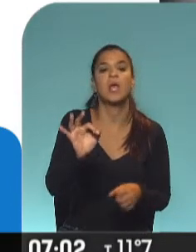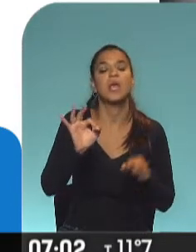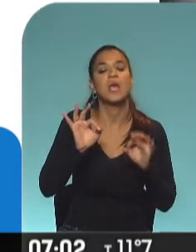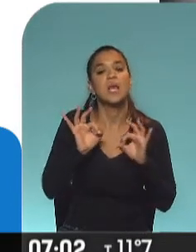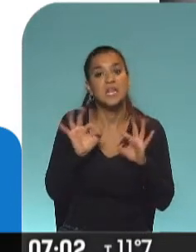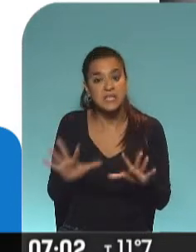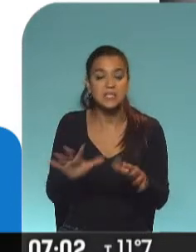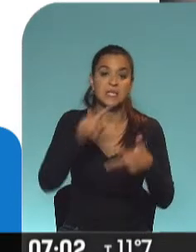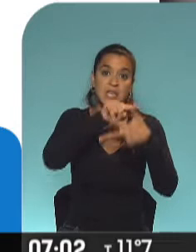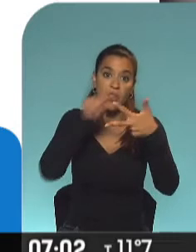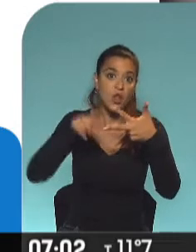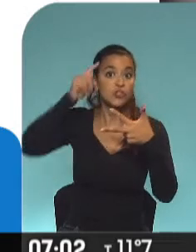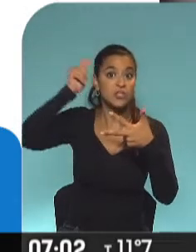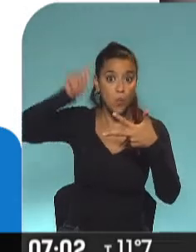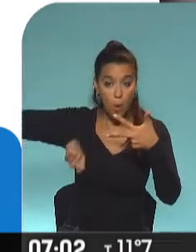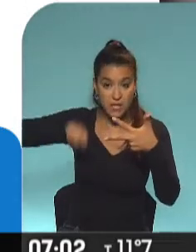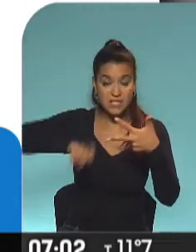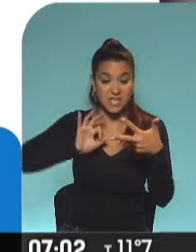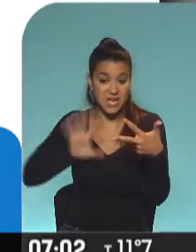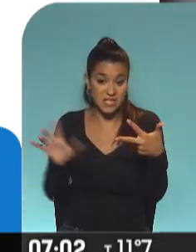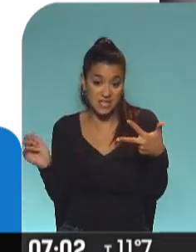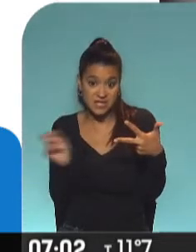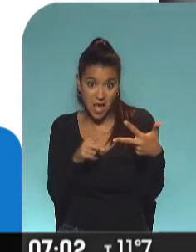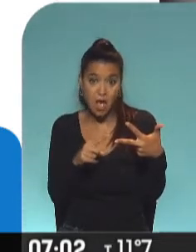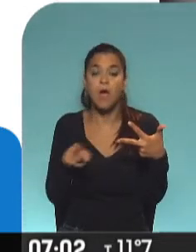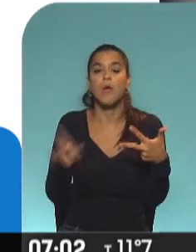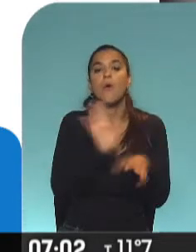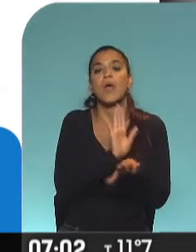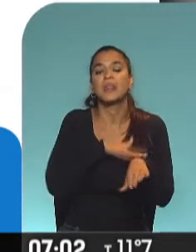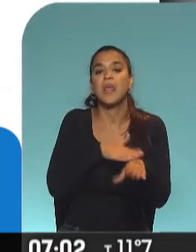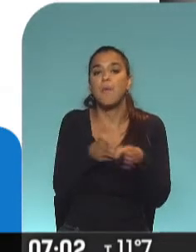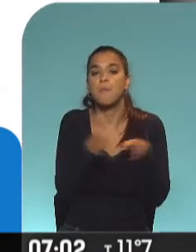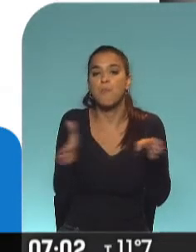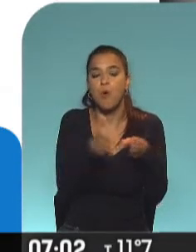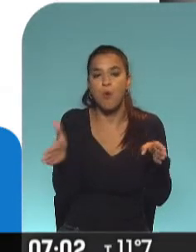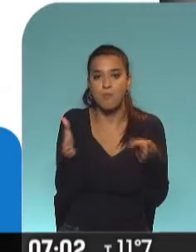de Bruglia, Bertuzzi y Castelli le da un margen de tiempo mayor para